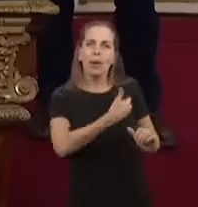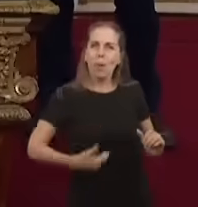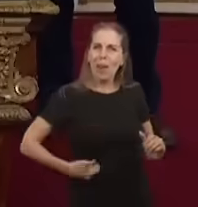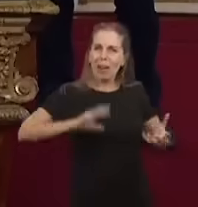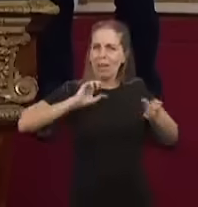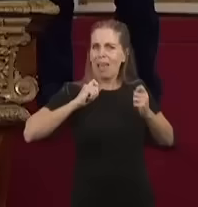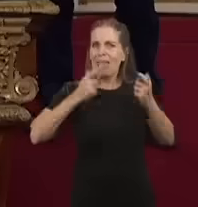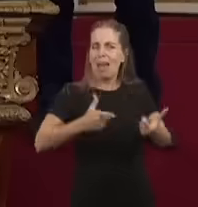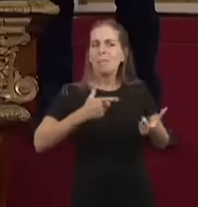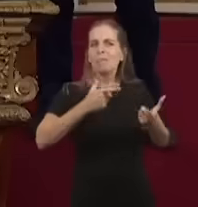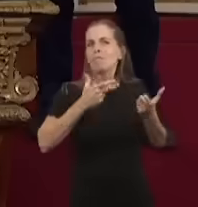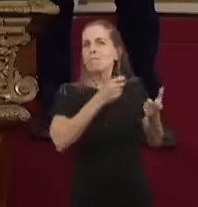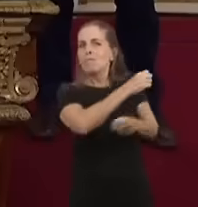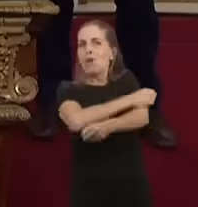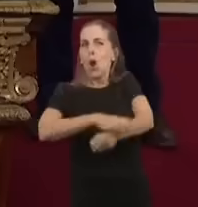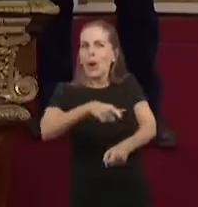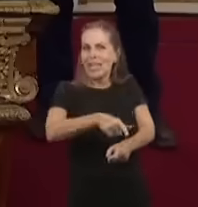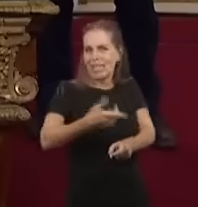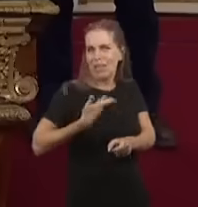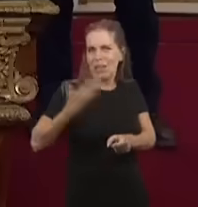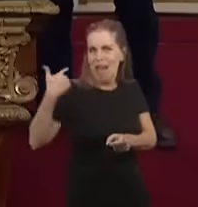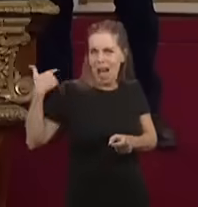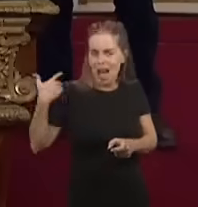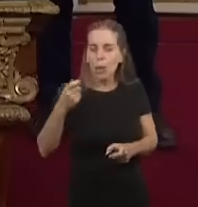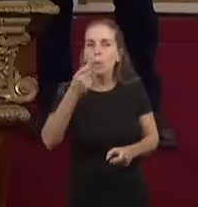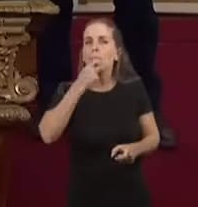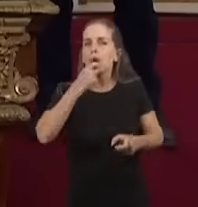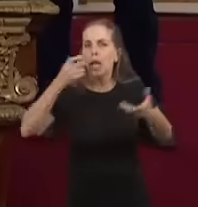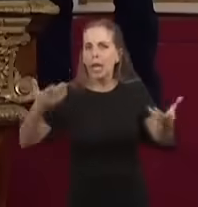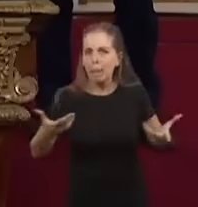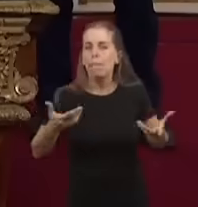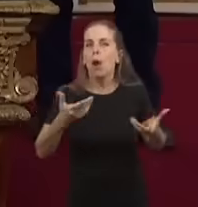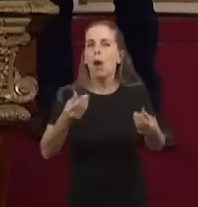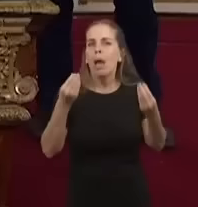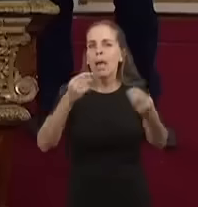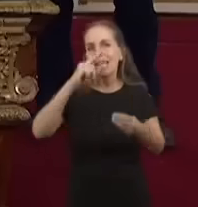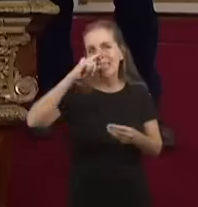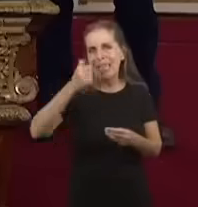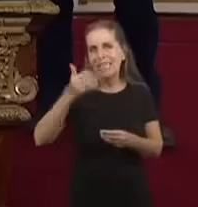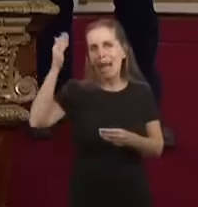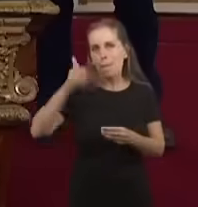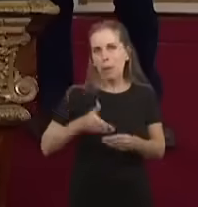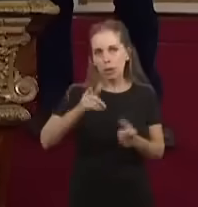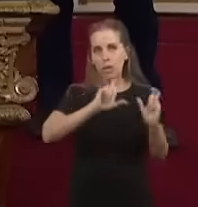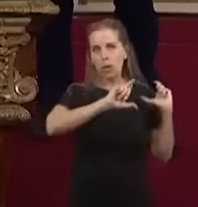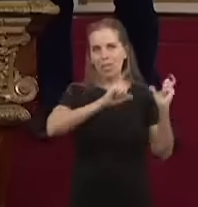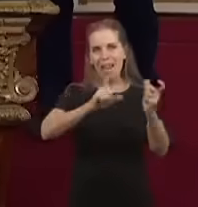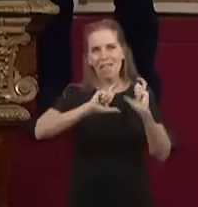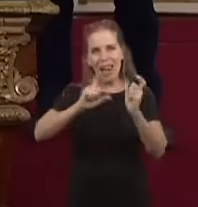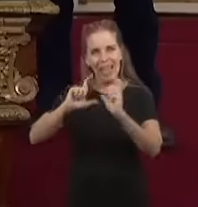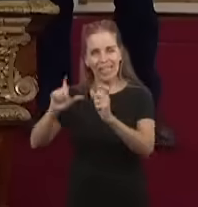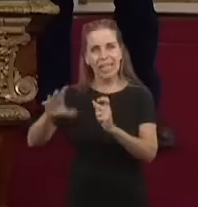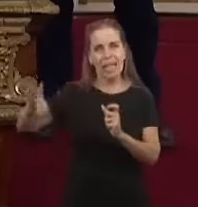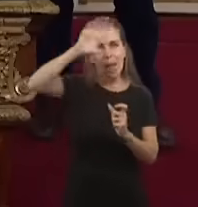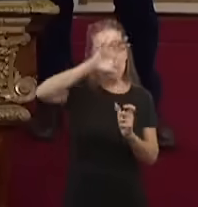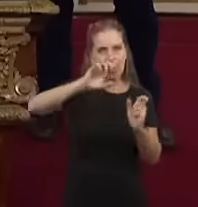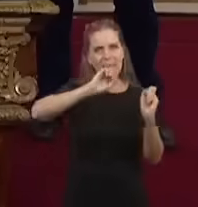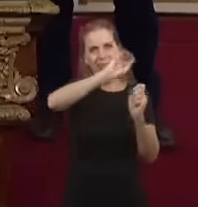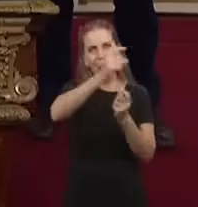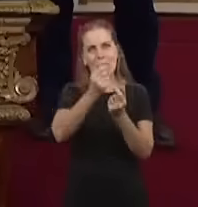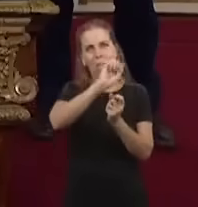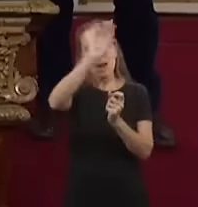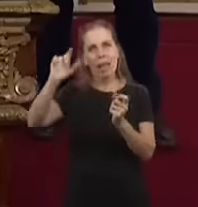pasado para mencionar algunos ejemplos destacamos la reducción del 76 por de las transferencias discrecionales a las provincias